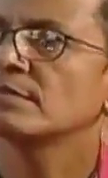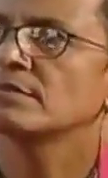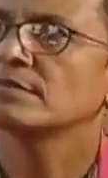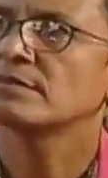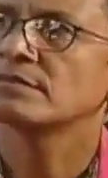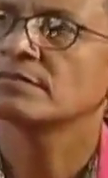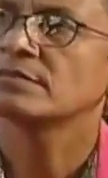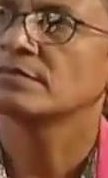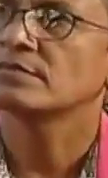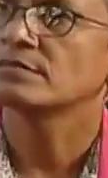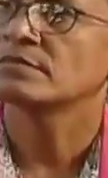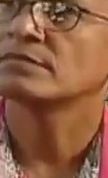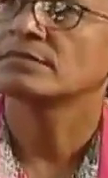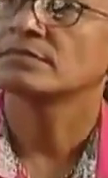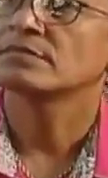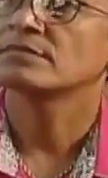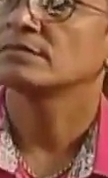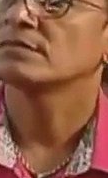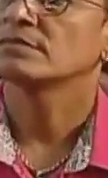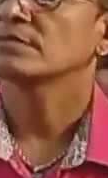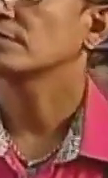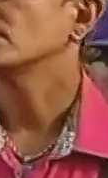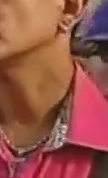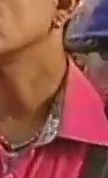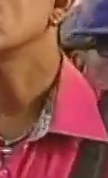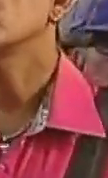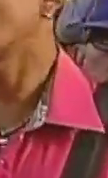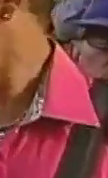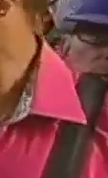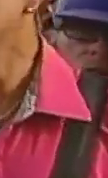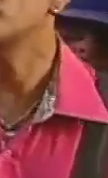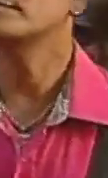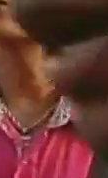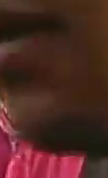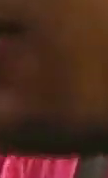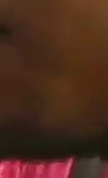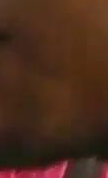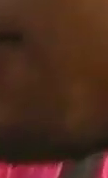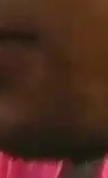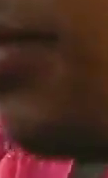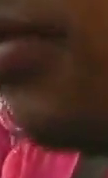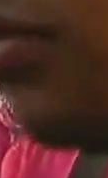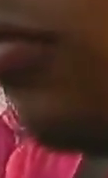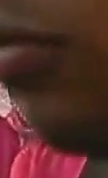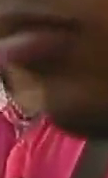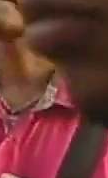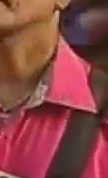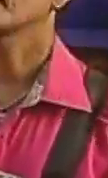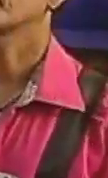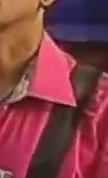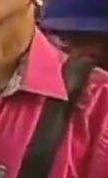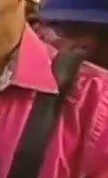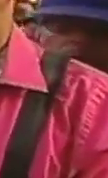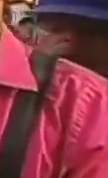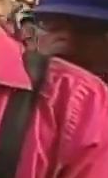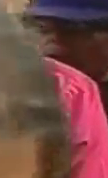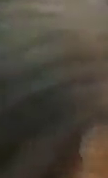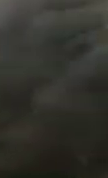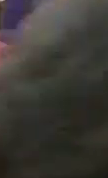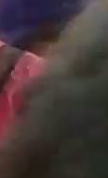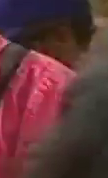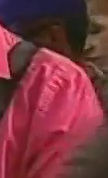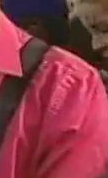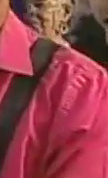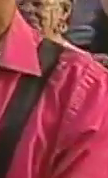en mi familia, los quise tanto aquel momento, que sentí que me ahogaba el